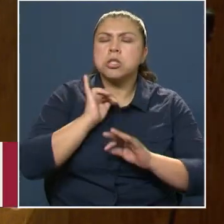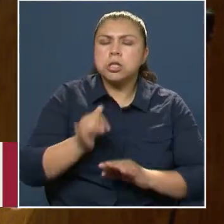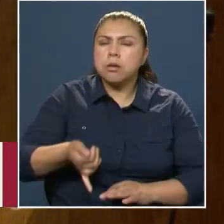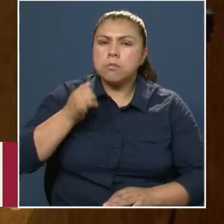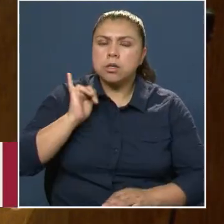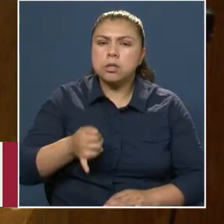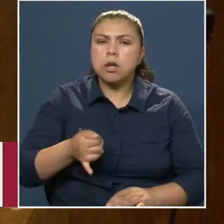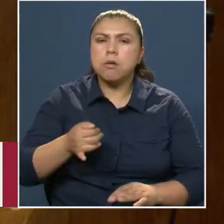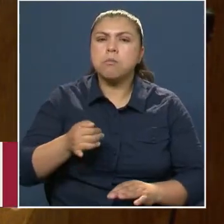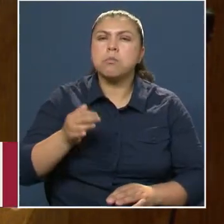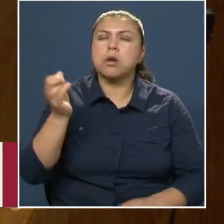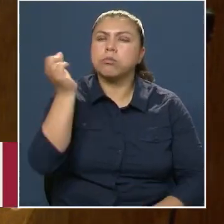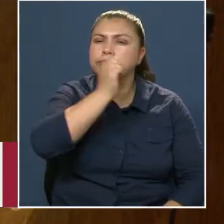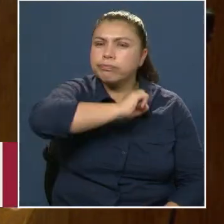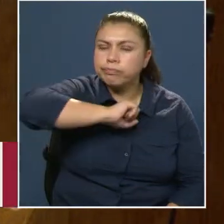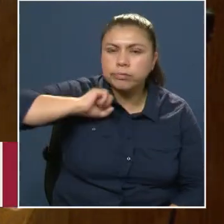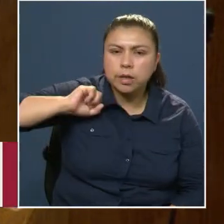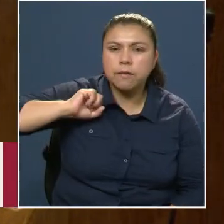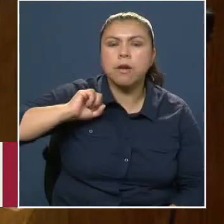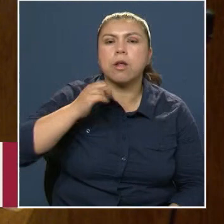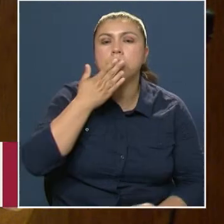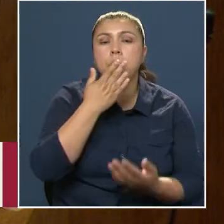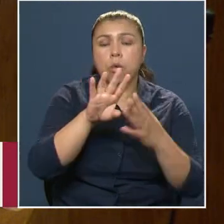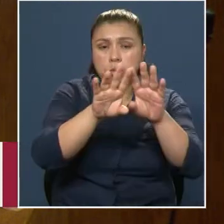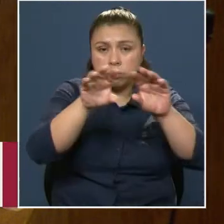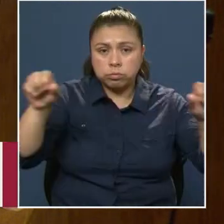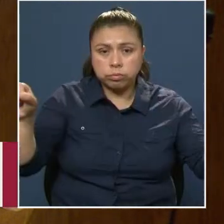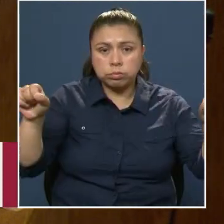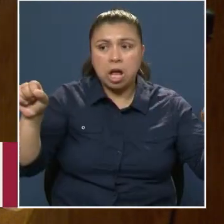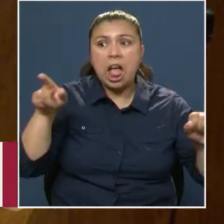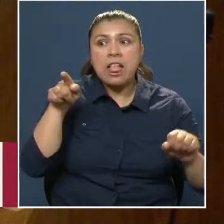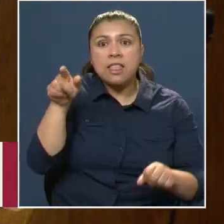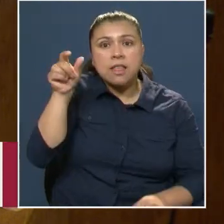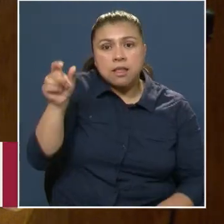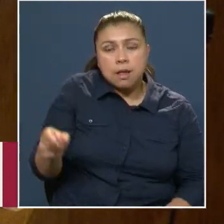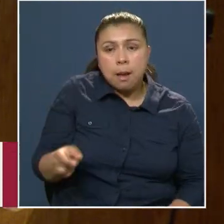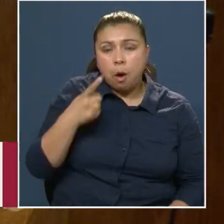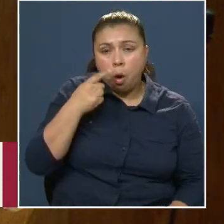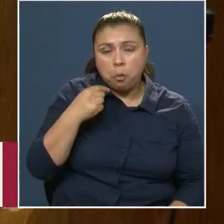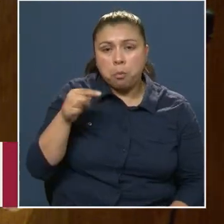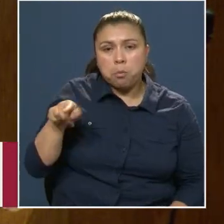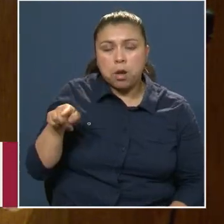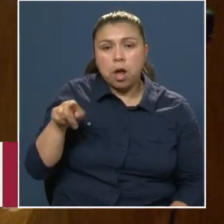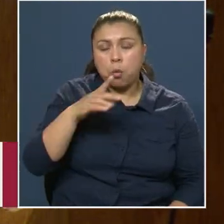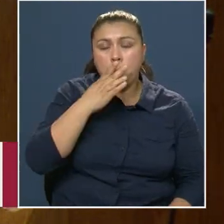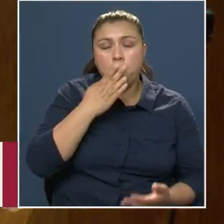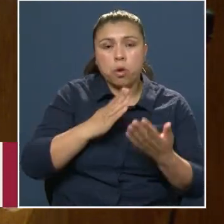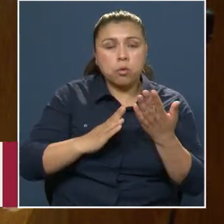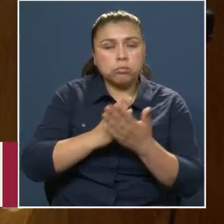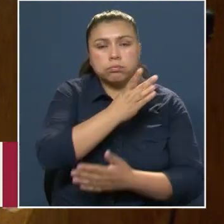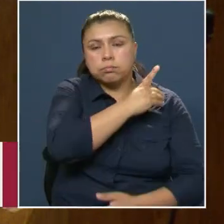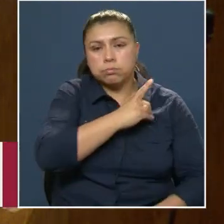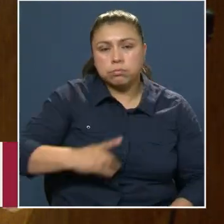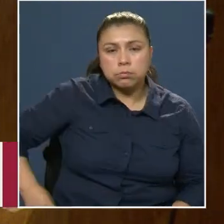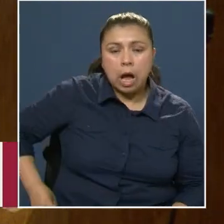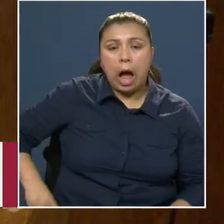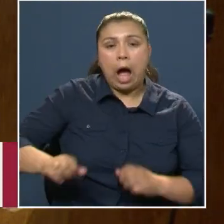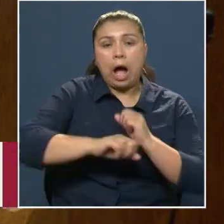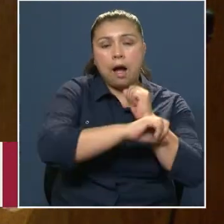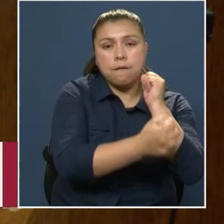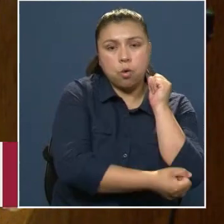Fue rebelde cuando se comprometió desde su condición de diputado, de